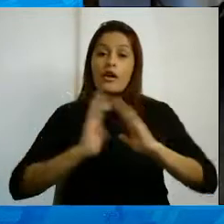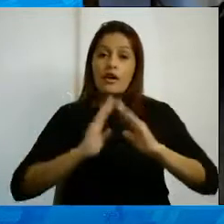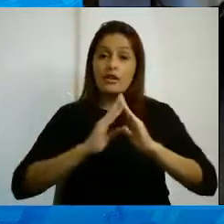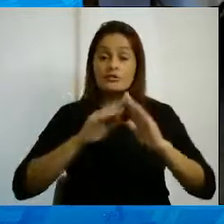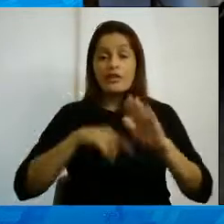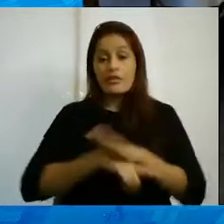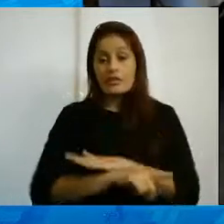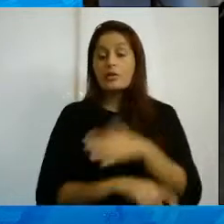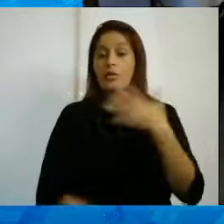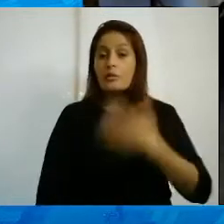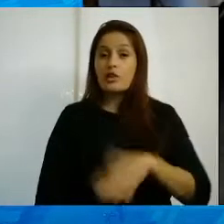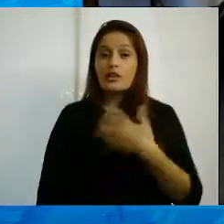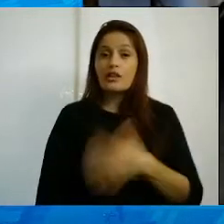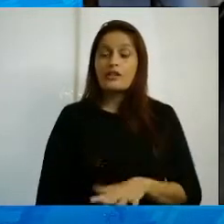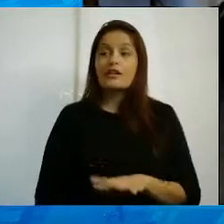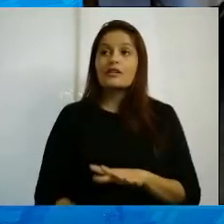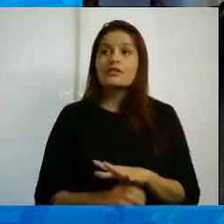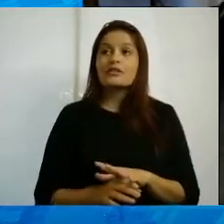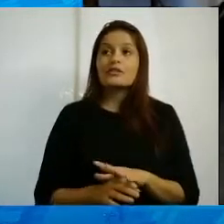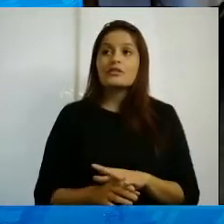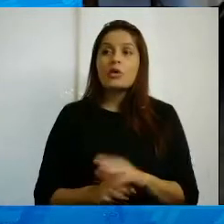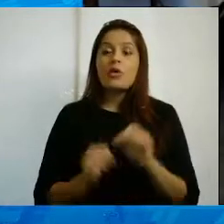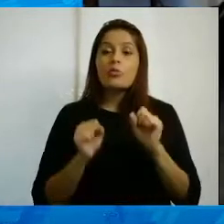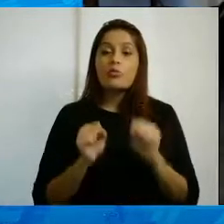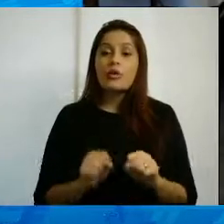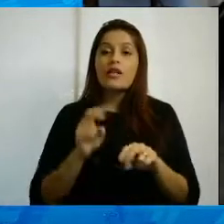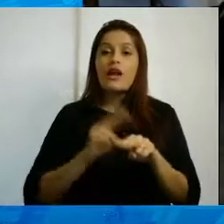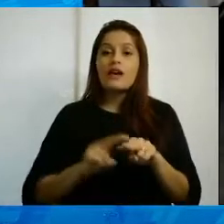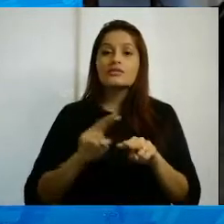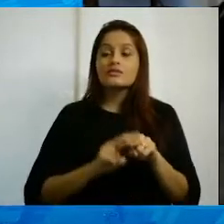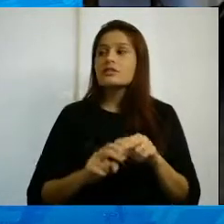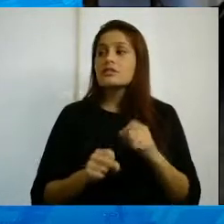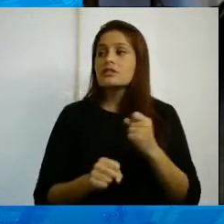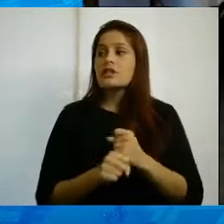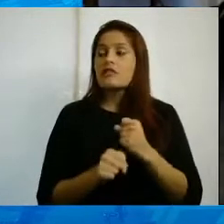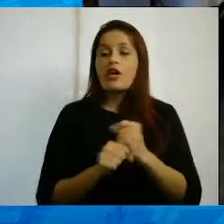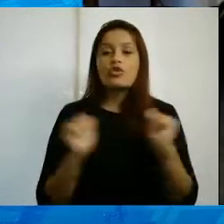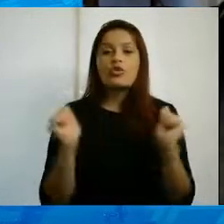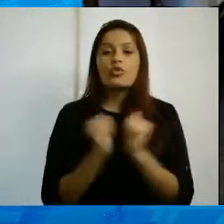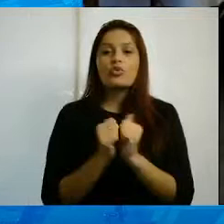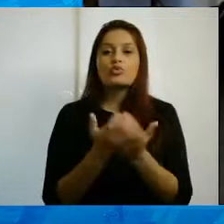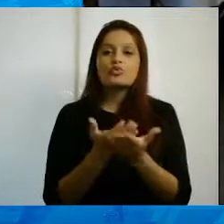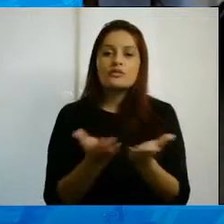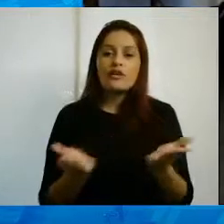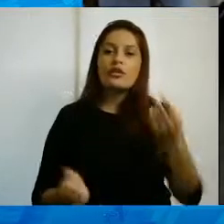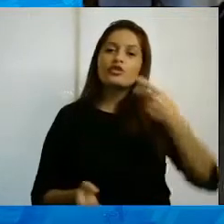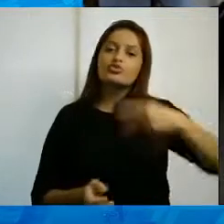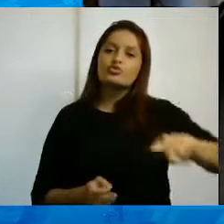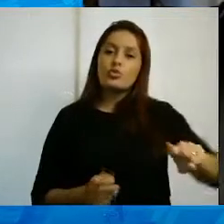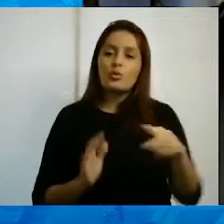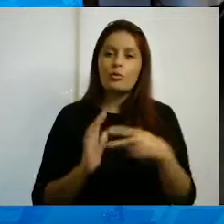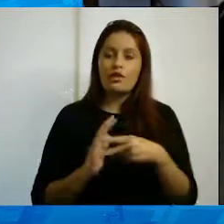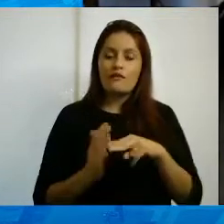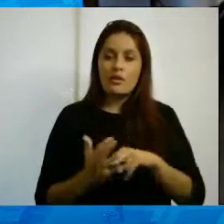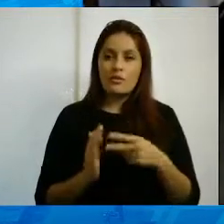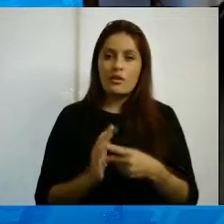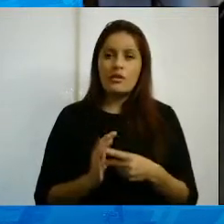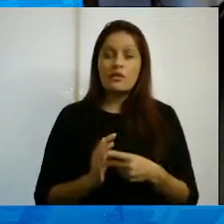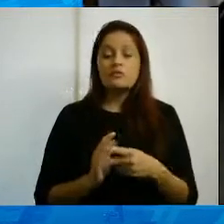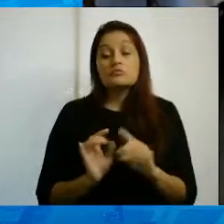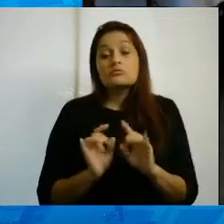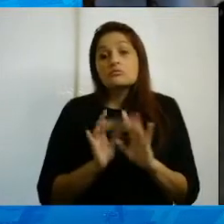es clave ahí el trabajo que se pueda generar también con ustedes, concejales, frente a casos que les lleguen a través de